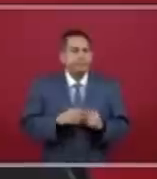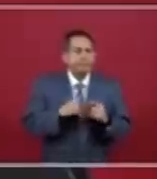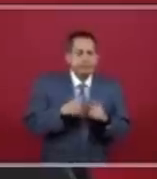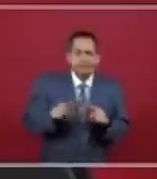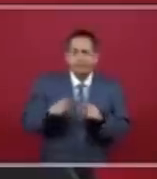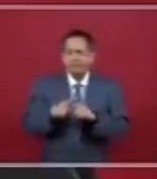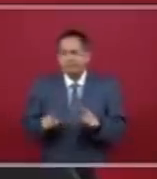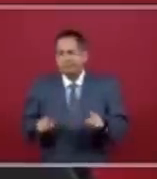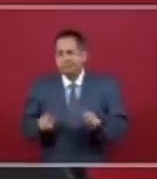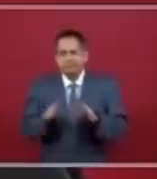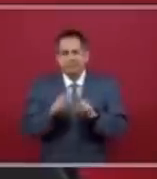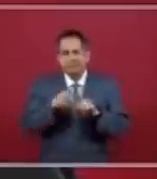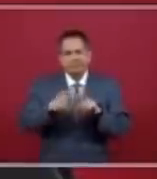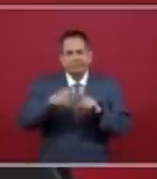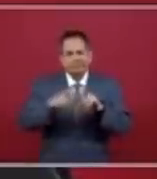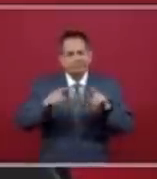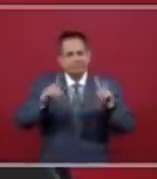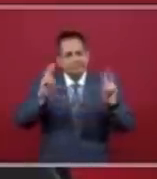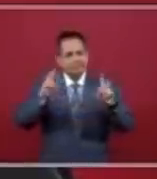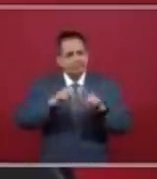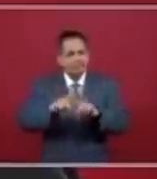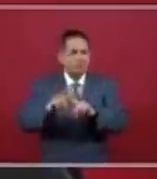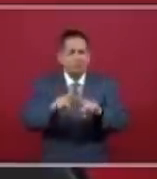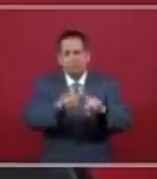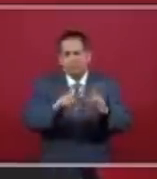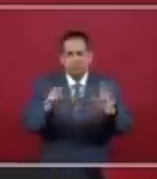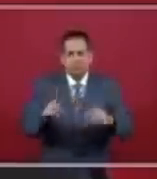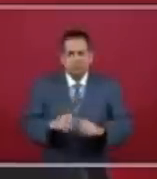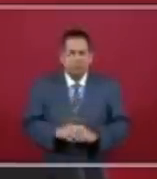diferencias en varios campos,